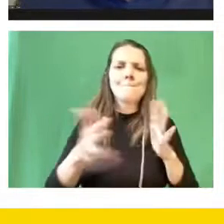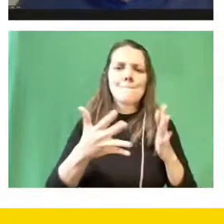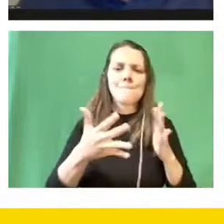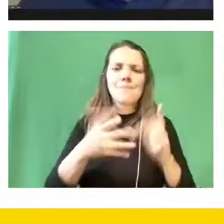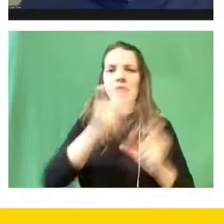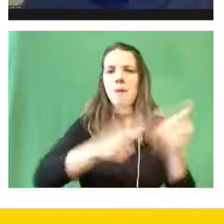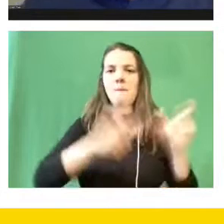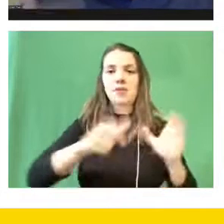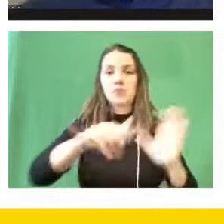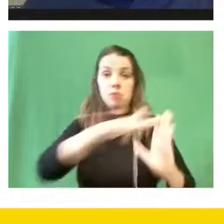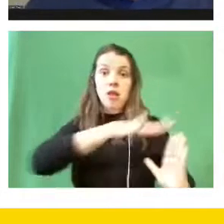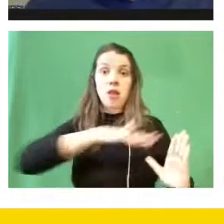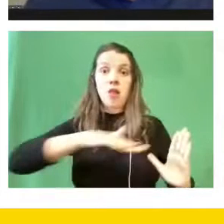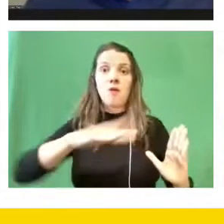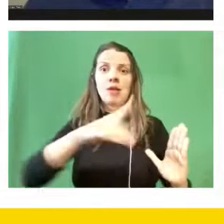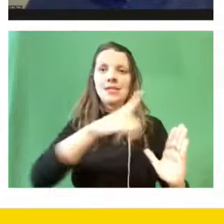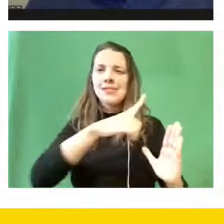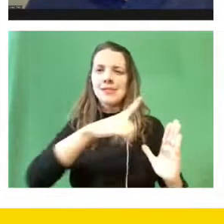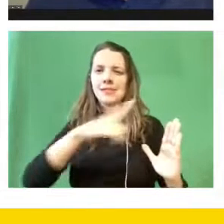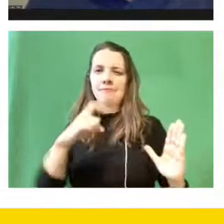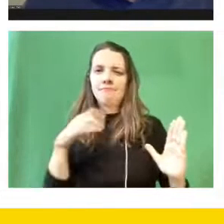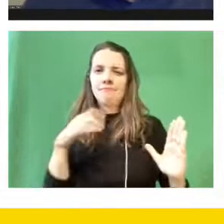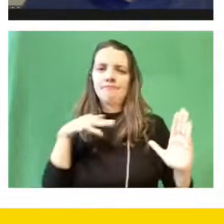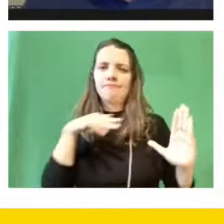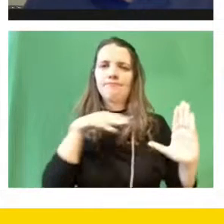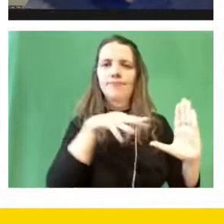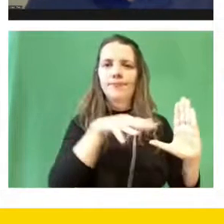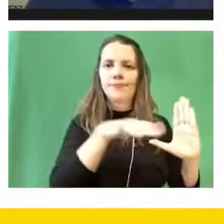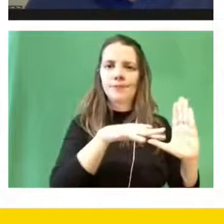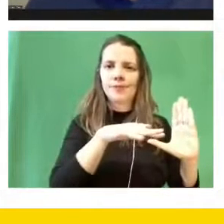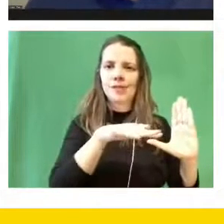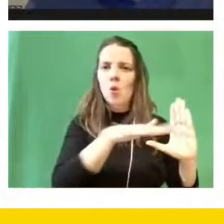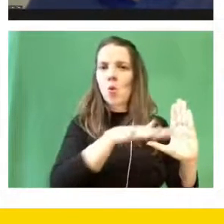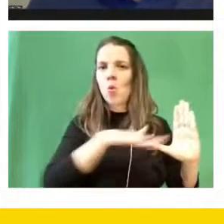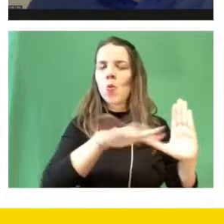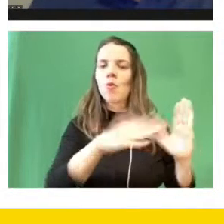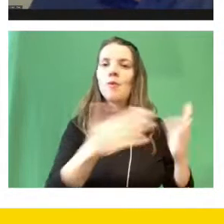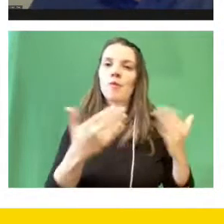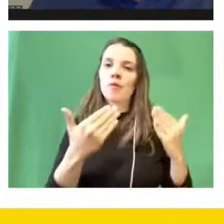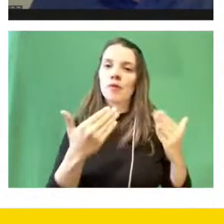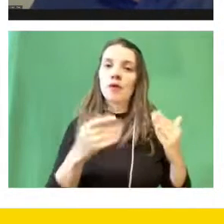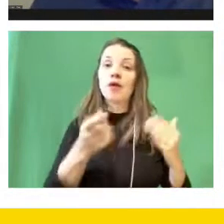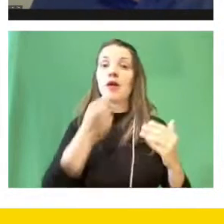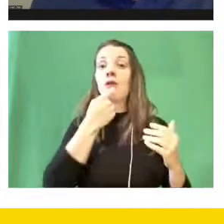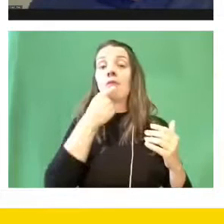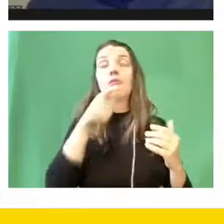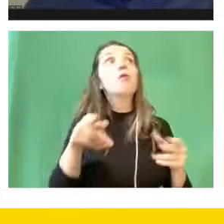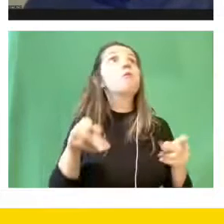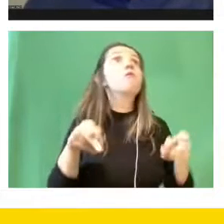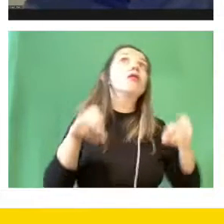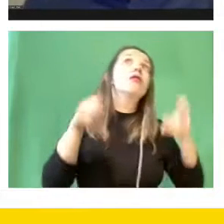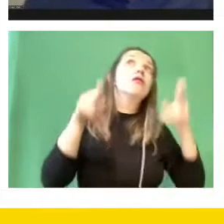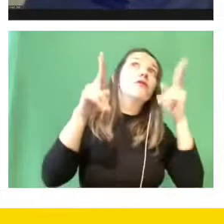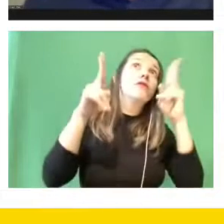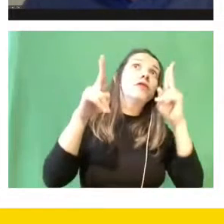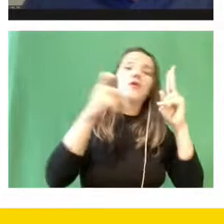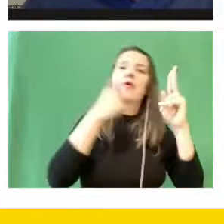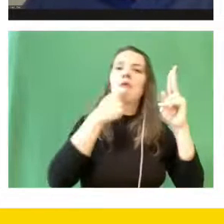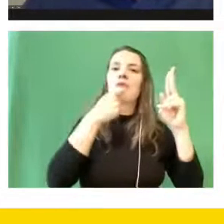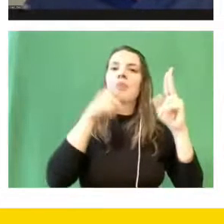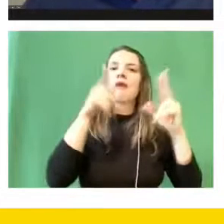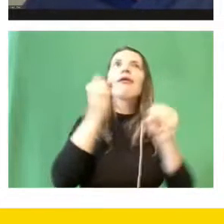usos que ustedes conocen o que todos conocemos cuando miramos un edificio en la calle, habitacionales, de comercio, oficinas, hoteles,